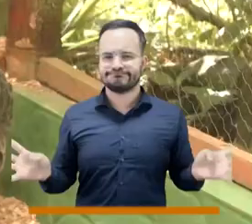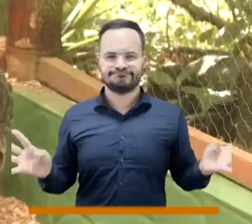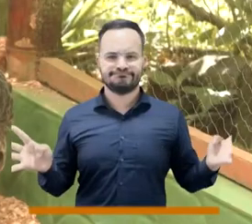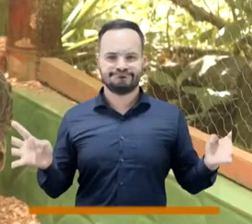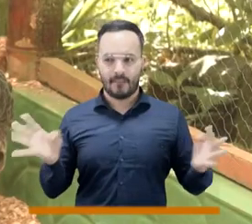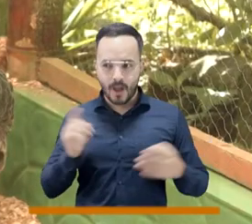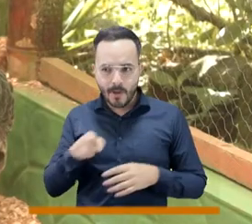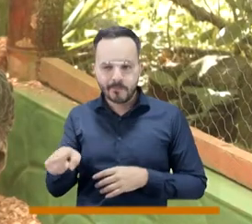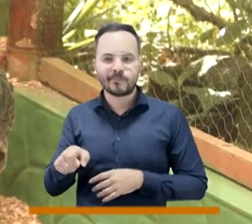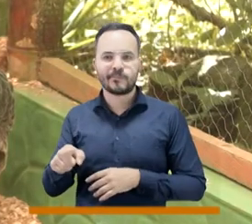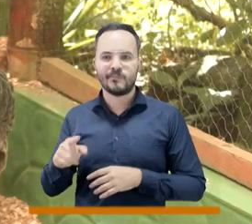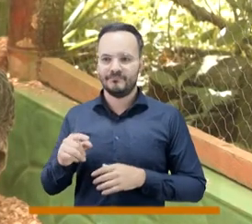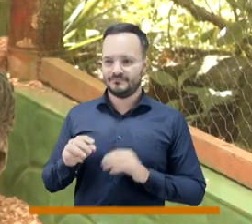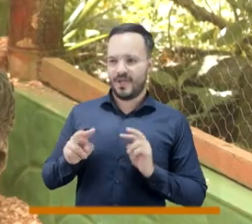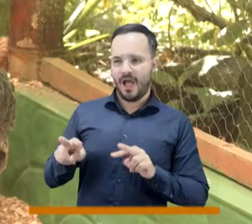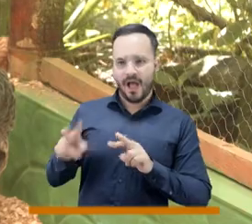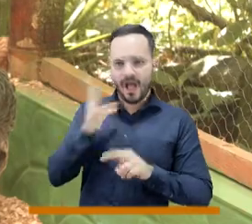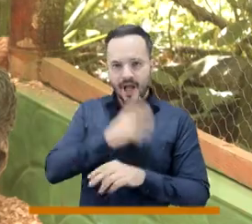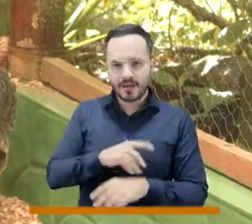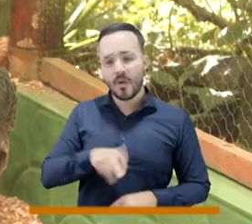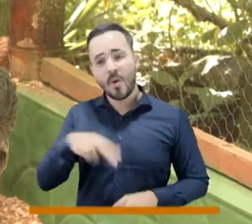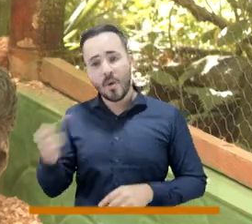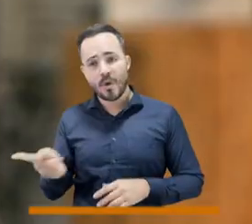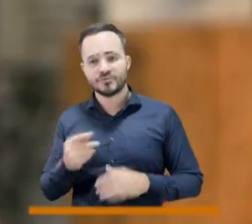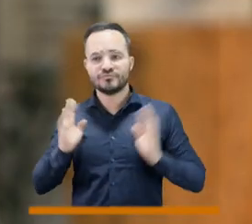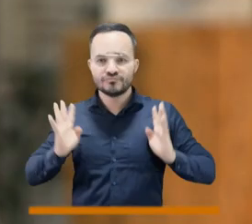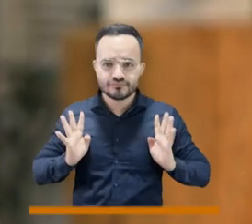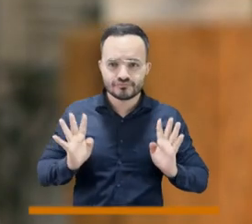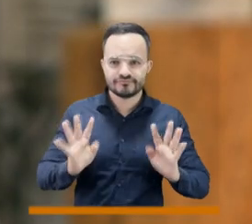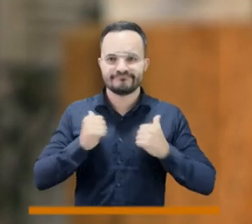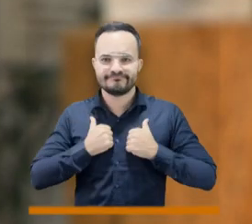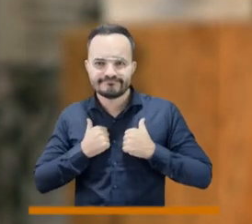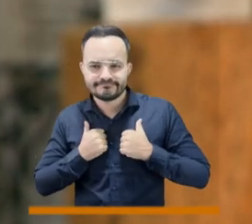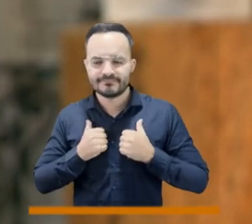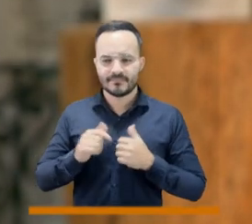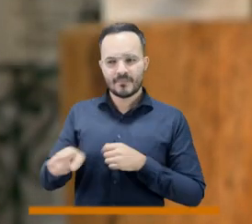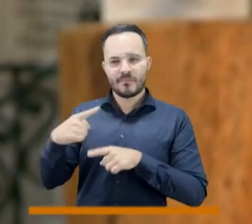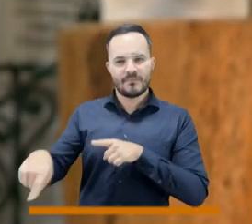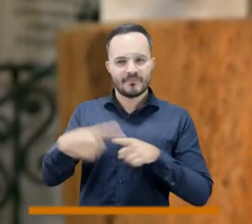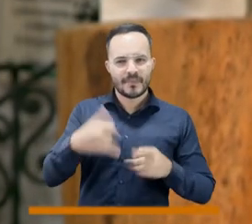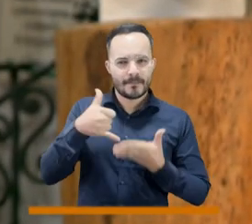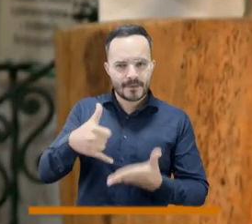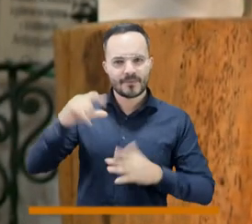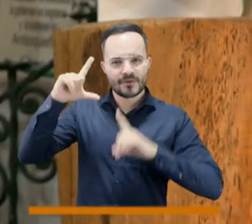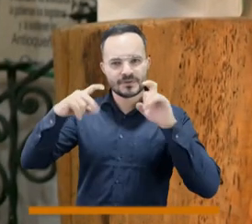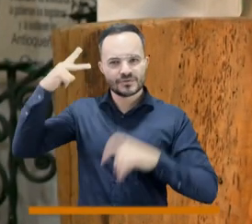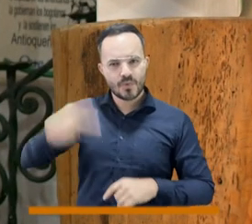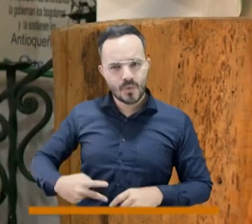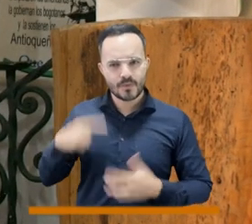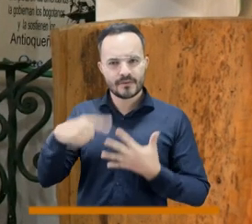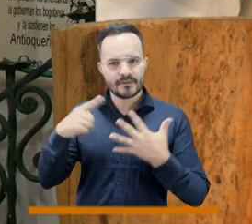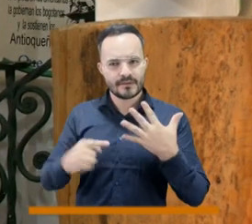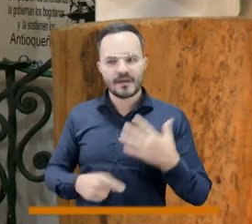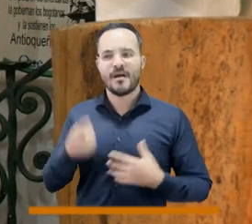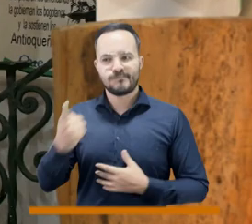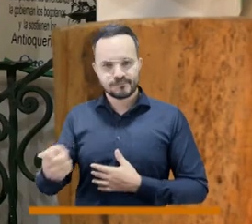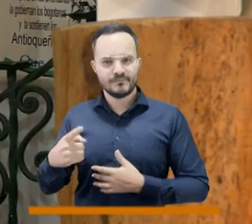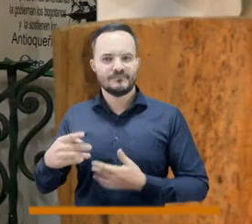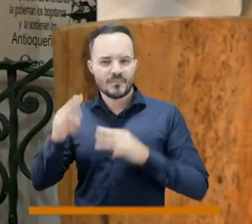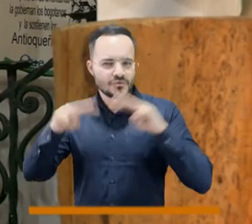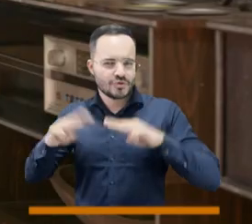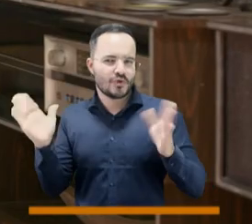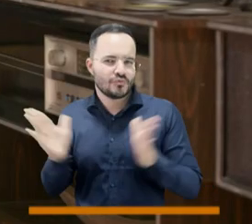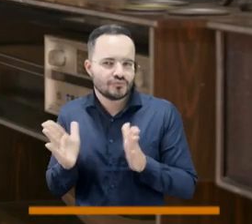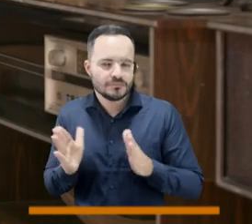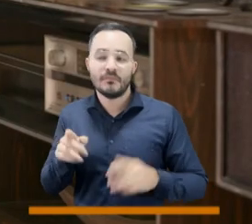muy bonitos. También tenemos un museo silletero con exhibición fotográfica, todos nuestros premios como silleteros y grandes o muchos elementos